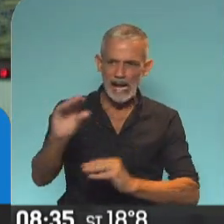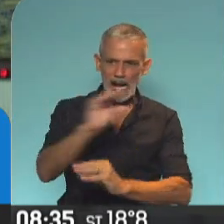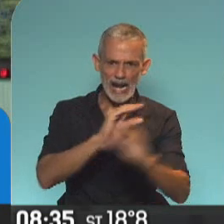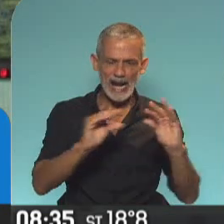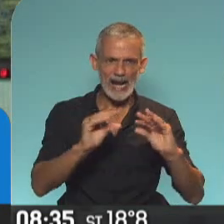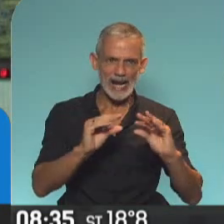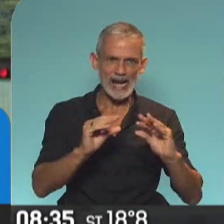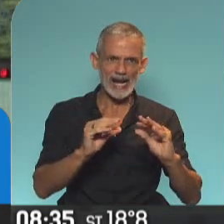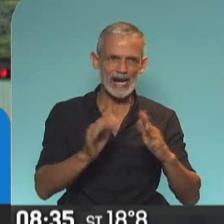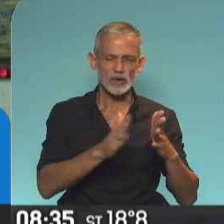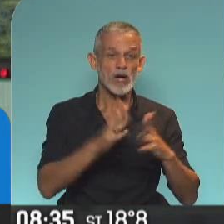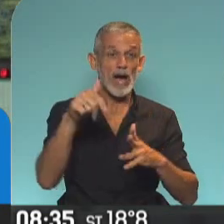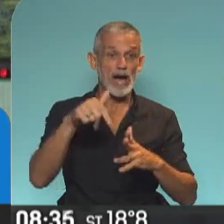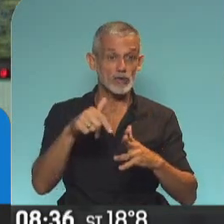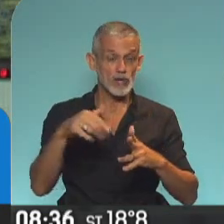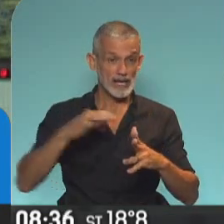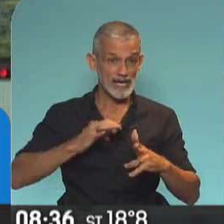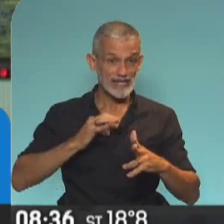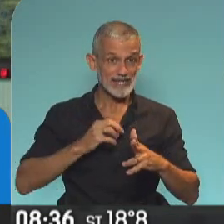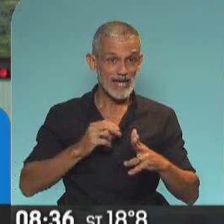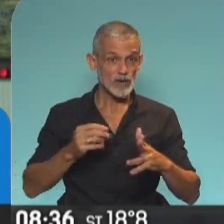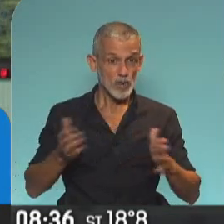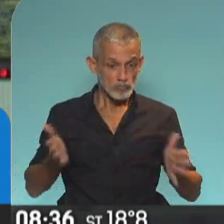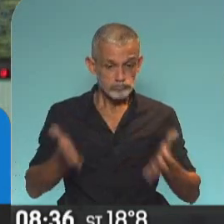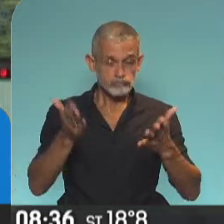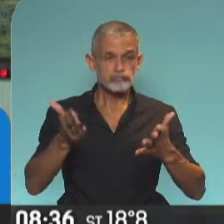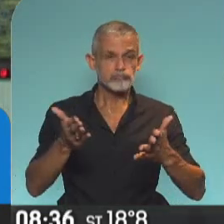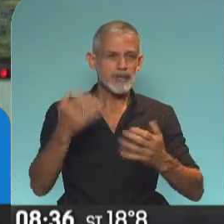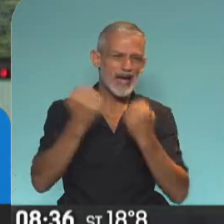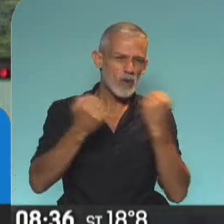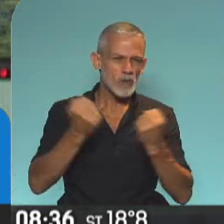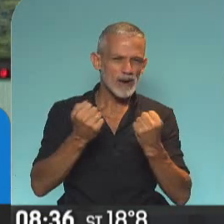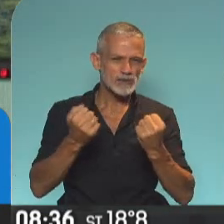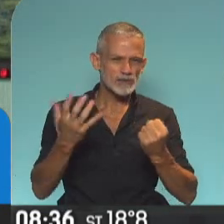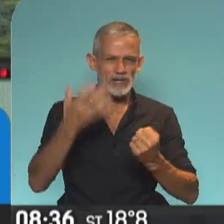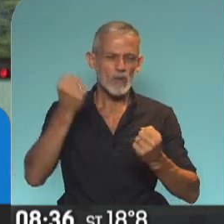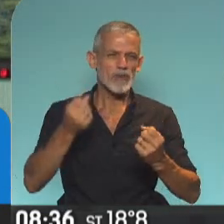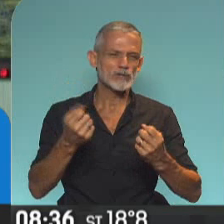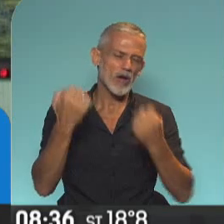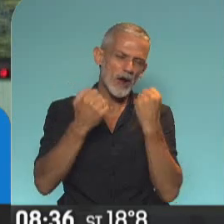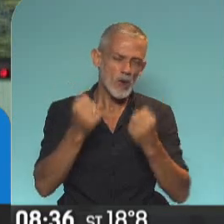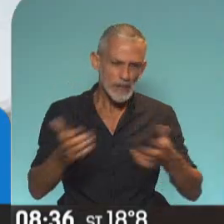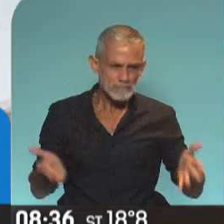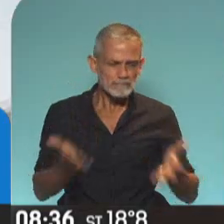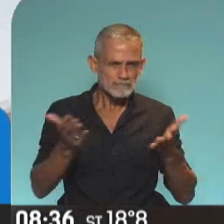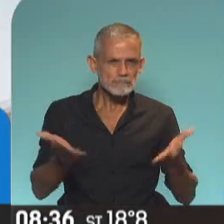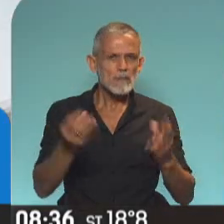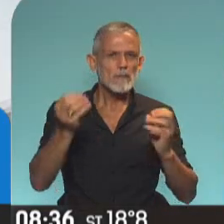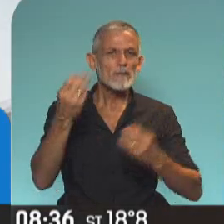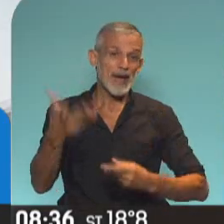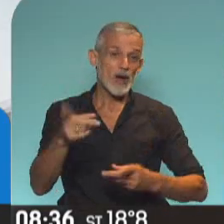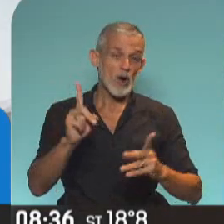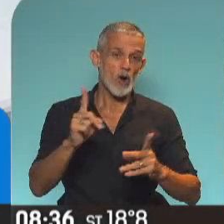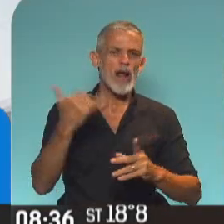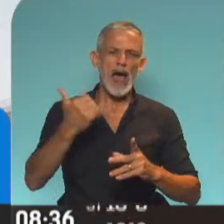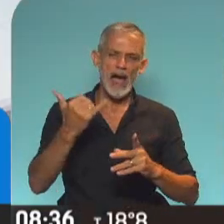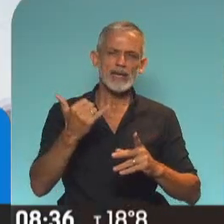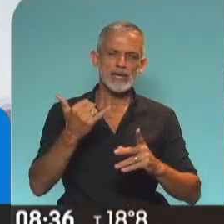de recuperación económica, como pasa cada año en donde Argentina se recupera en términos económicos, tiene nuevamente a varios